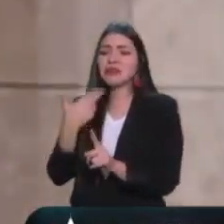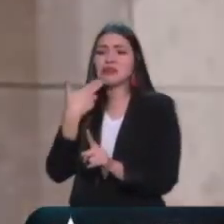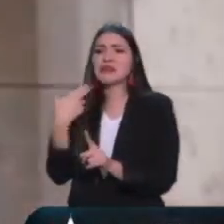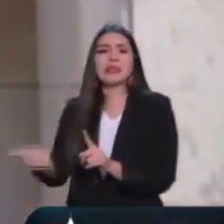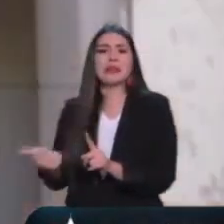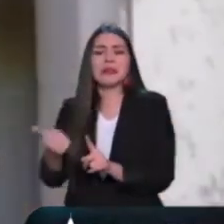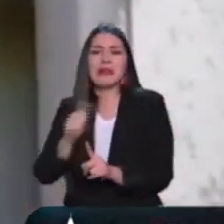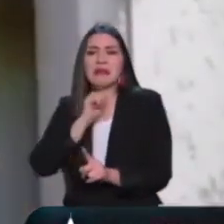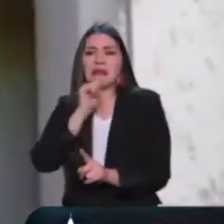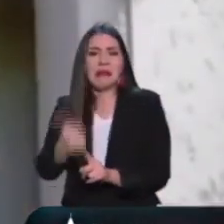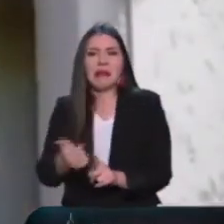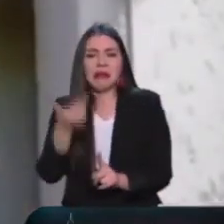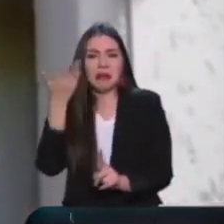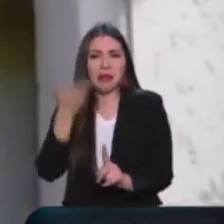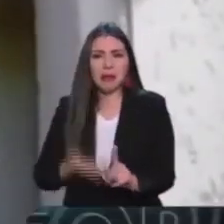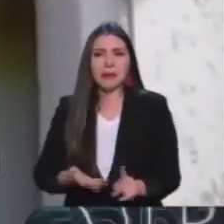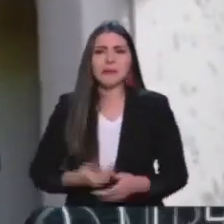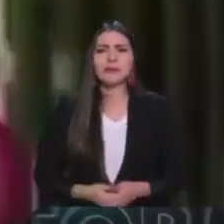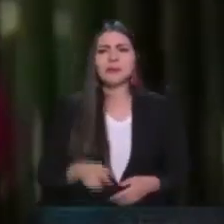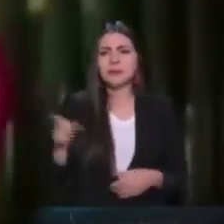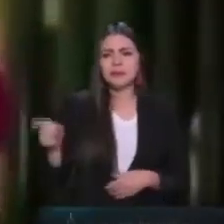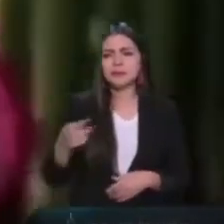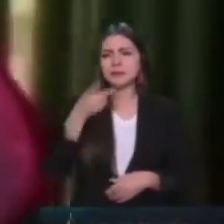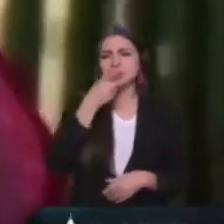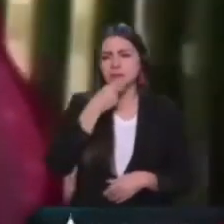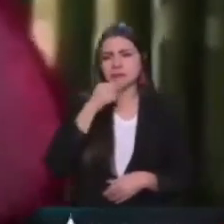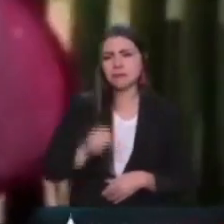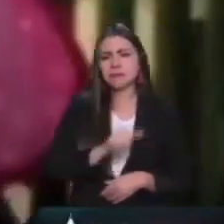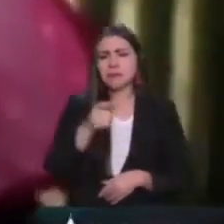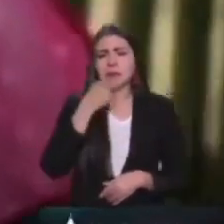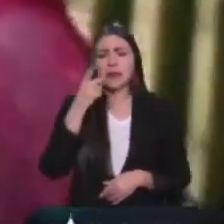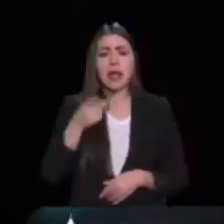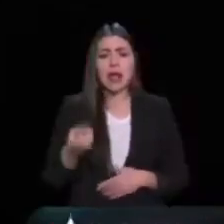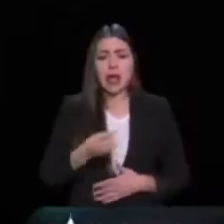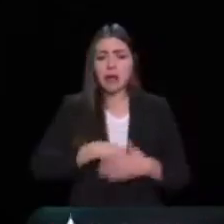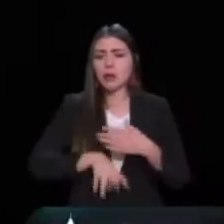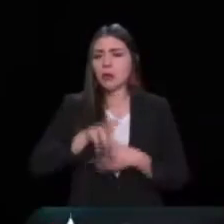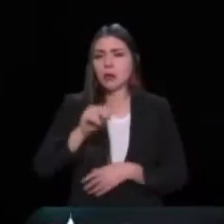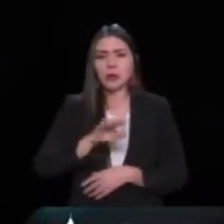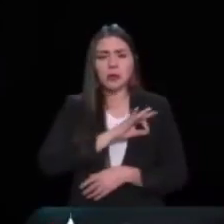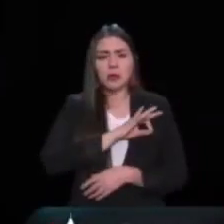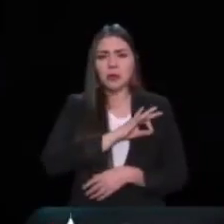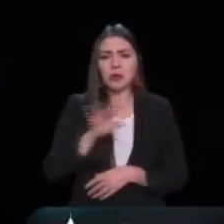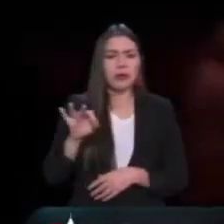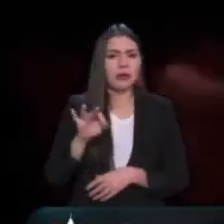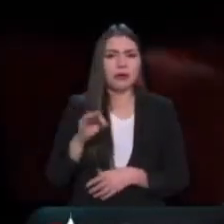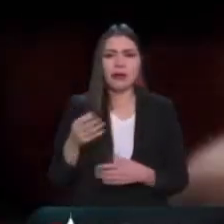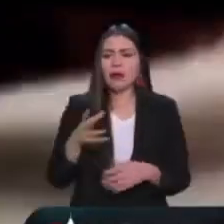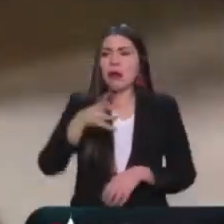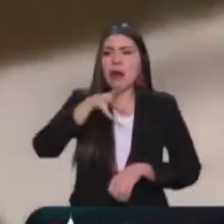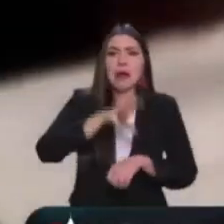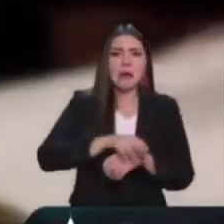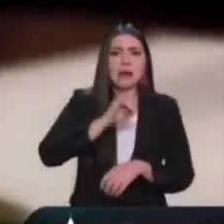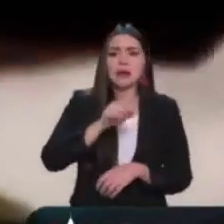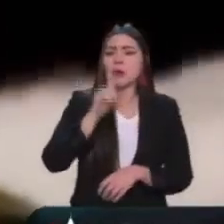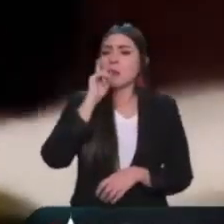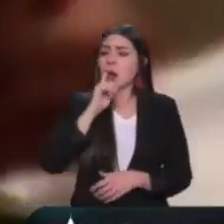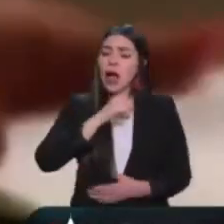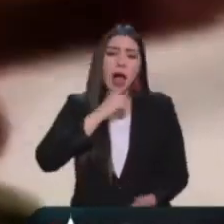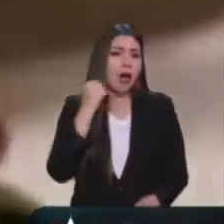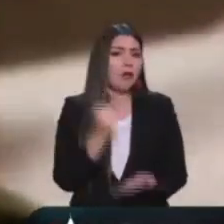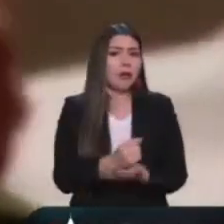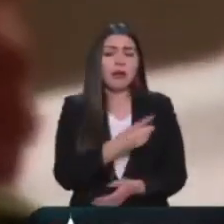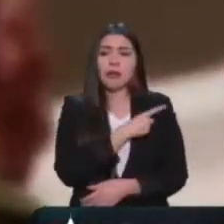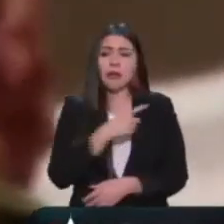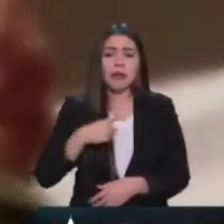Vidal, dijo que en ningún caso se debe permitir el aborto y agregó que las mujeres deben gestar la vida dentro de ellas sin que importen las